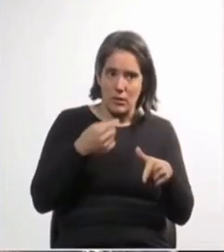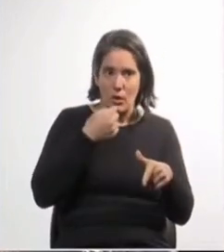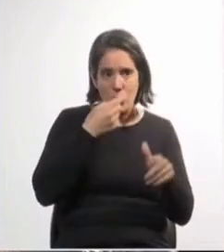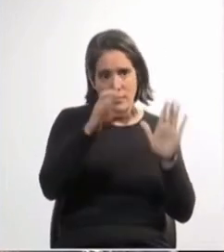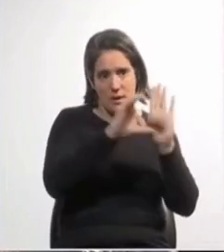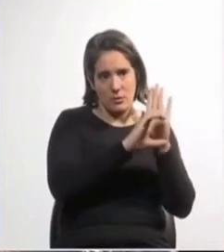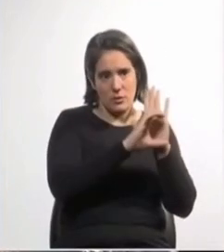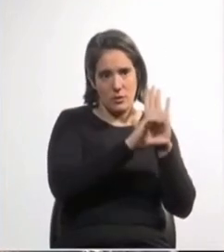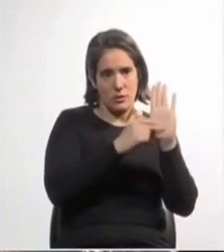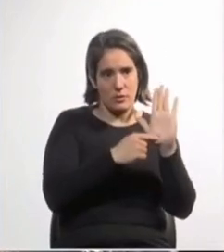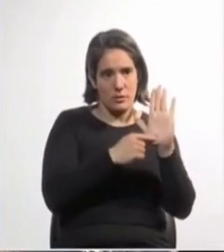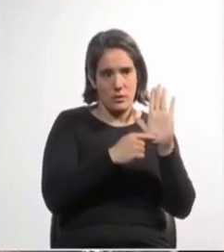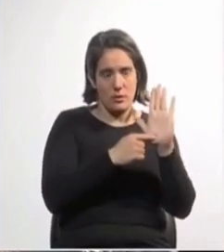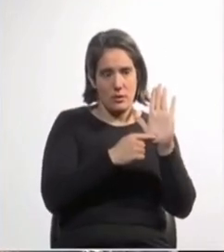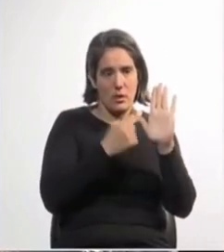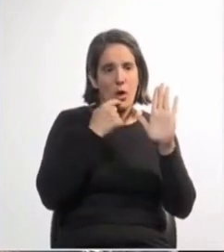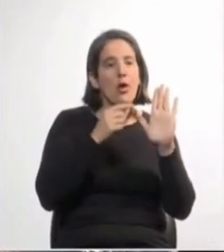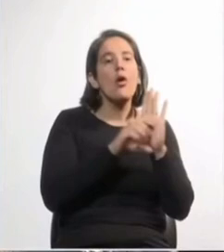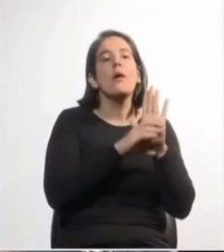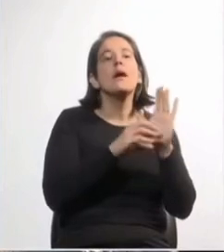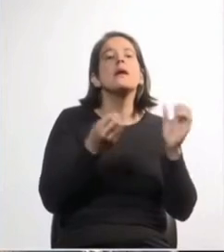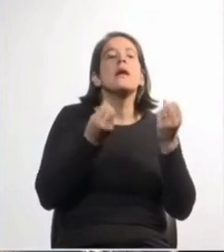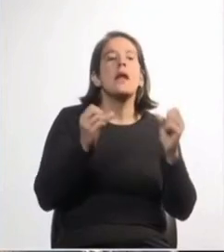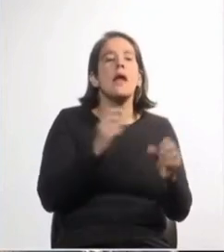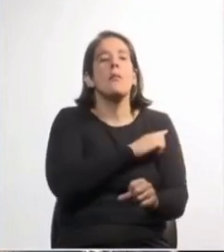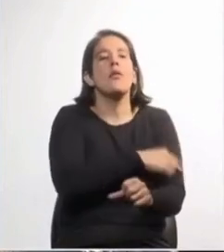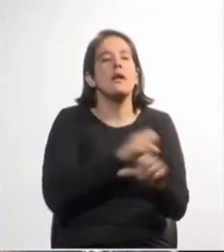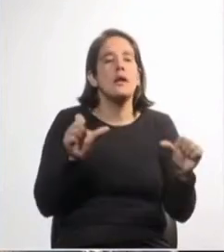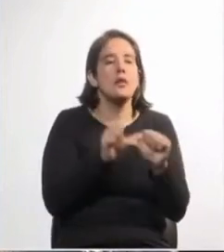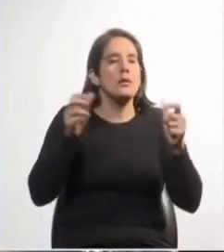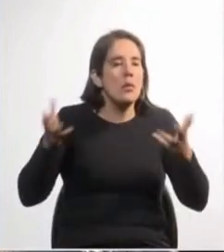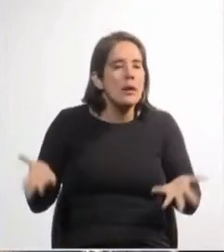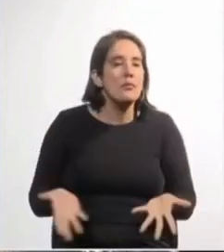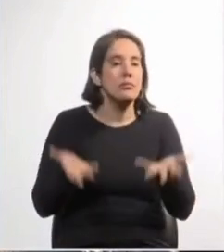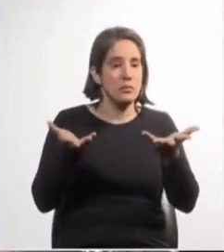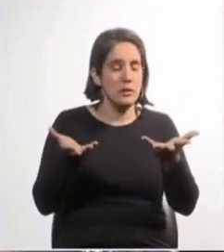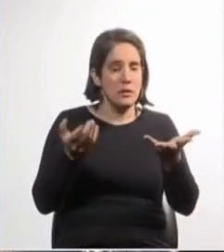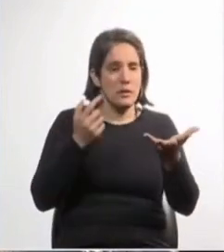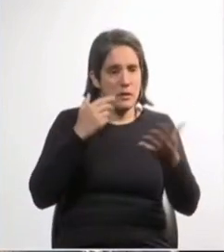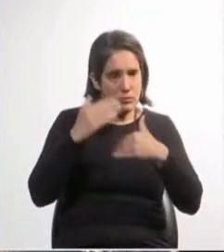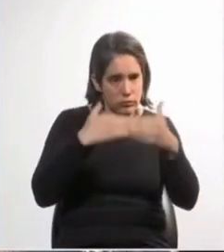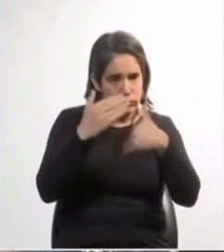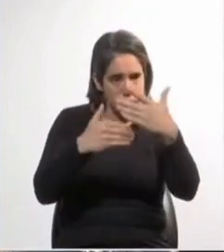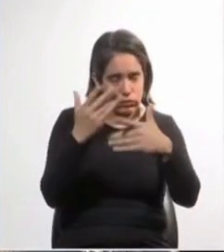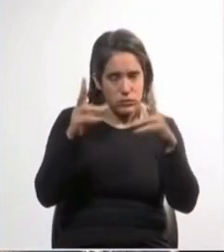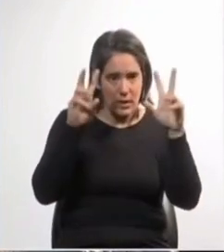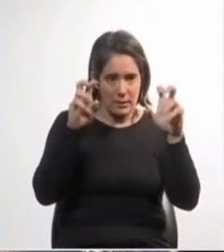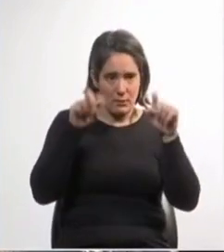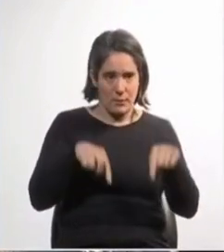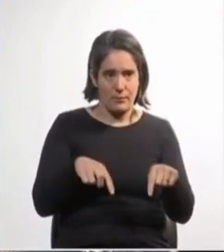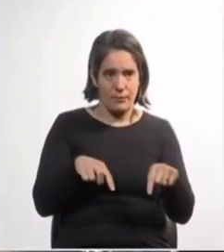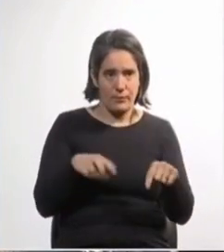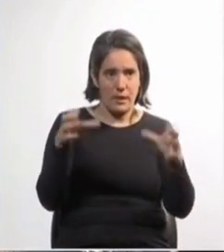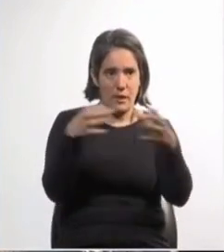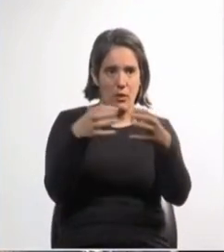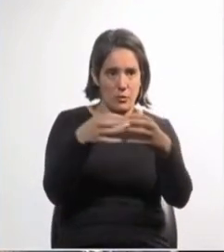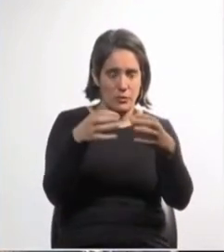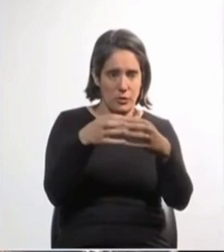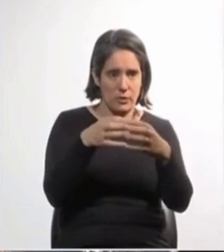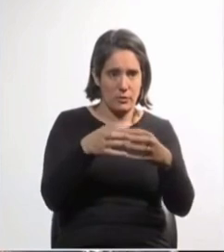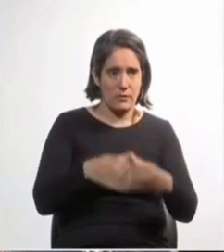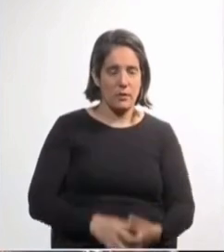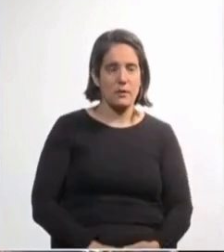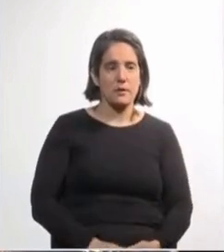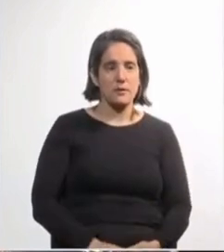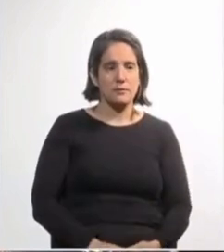la Constitución, con iniciativa del Poder Ejecutivo en un tratamiento correspondiente en las comisiones y en el Pleno del